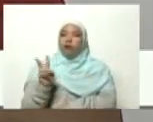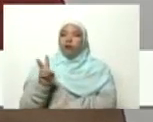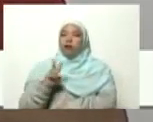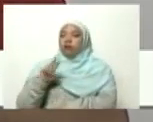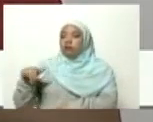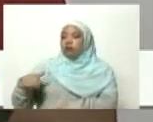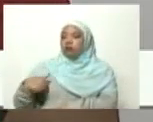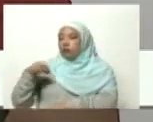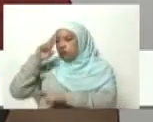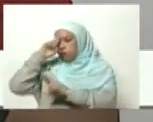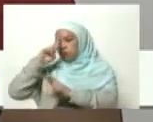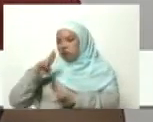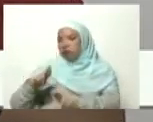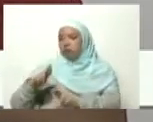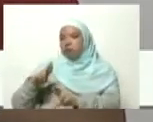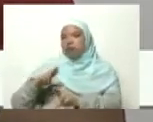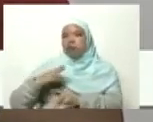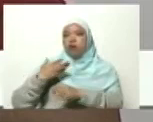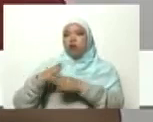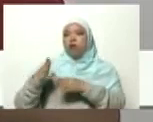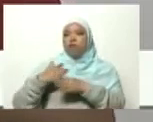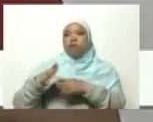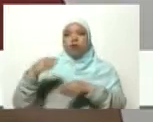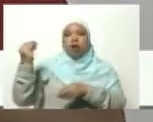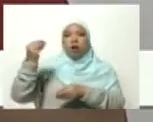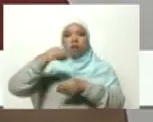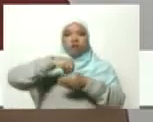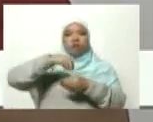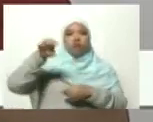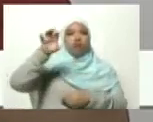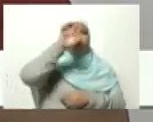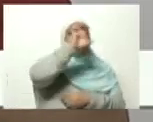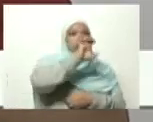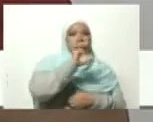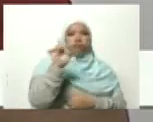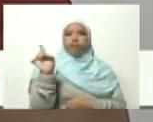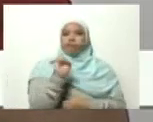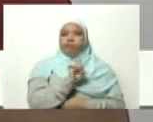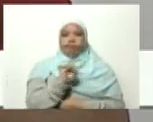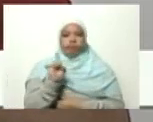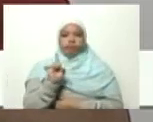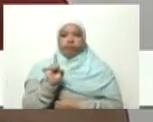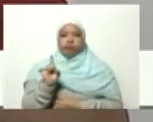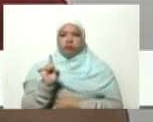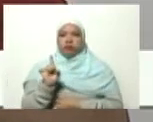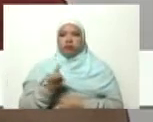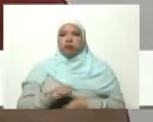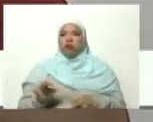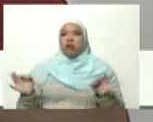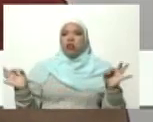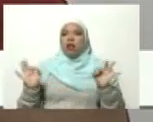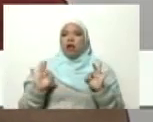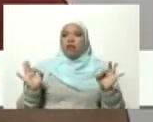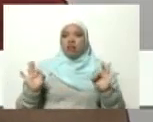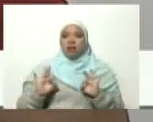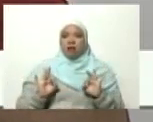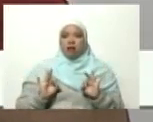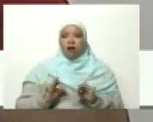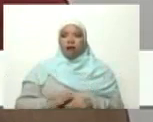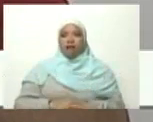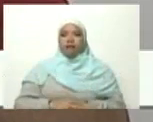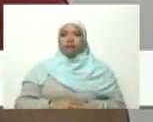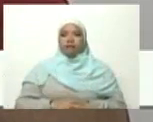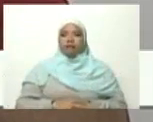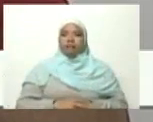nosotros respetamos para que nos respeten. No nos metemos en los asuntos internos de nadie. De nadie. No